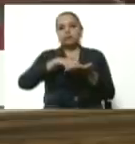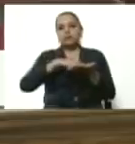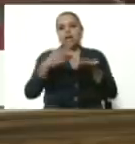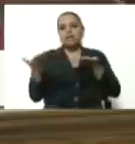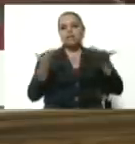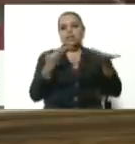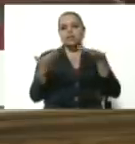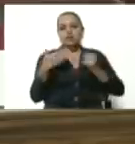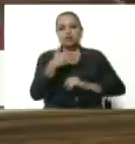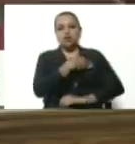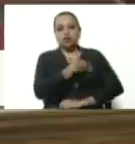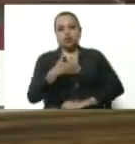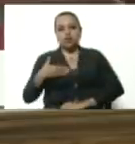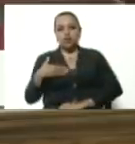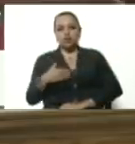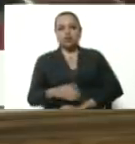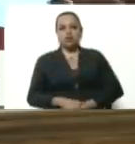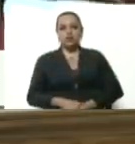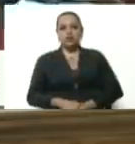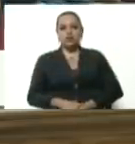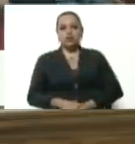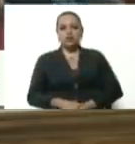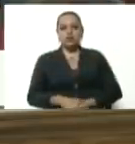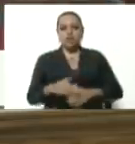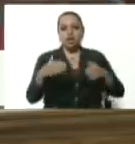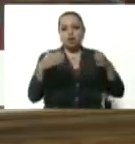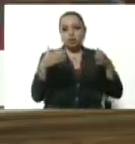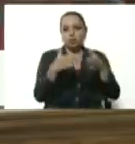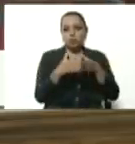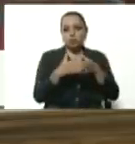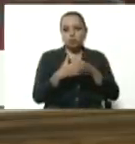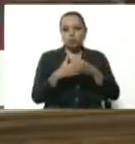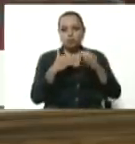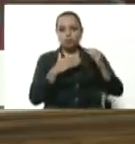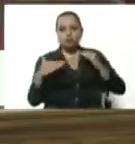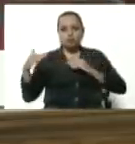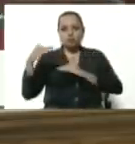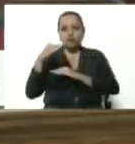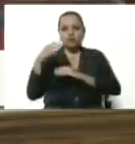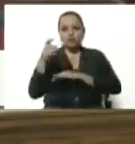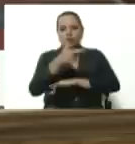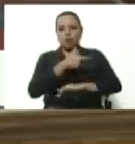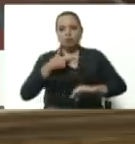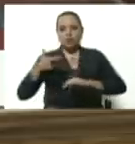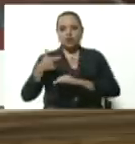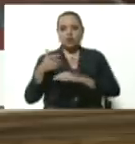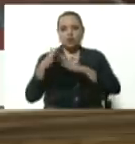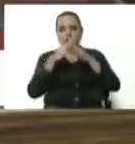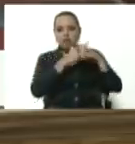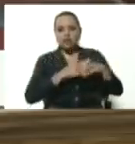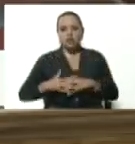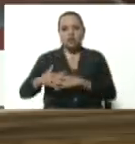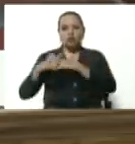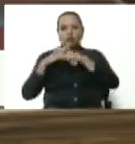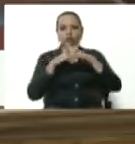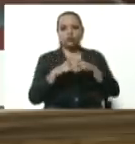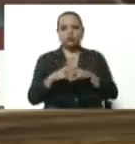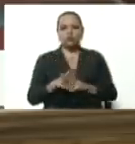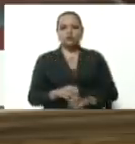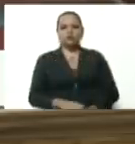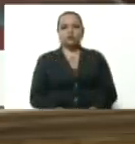los intereses del racista, fascista y supremacista gobierno de los Estados